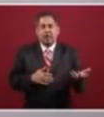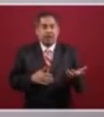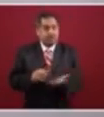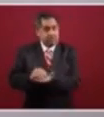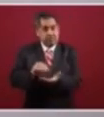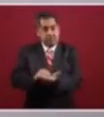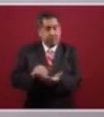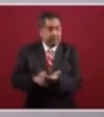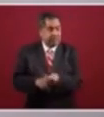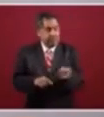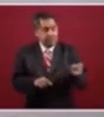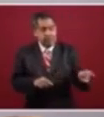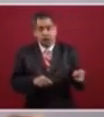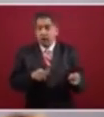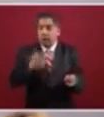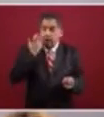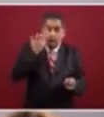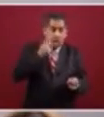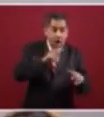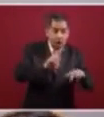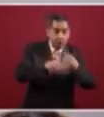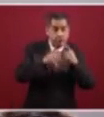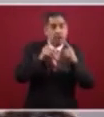a la iglesia